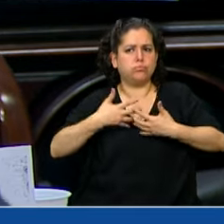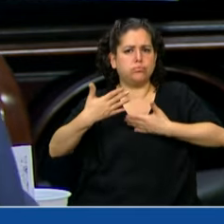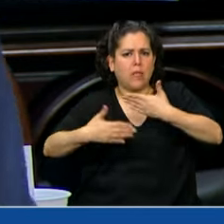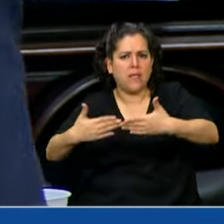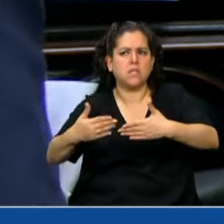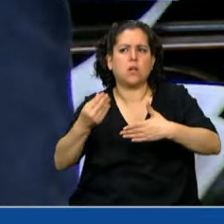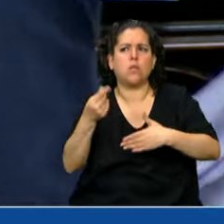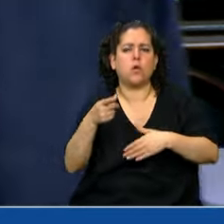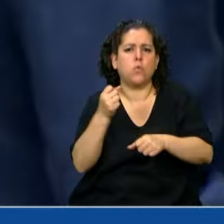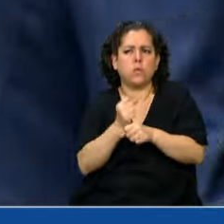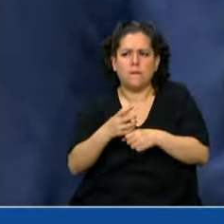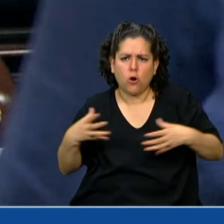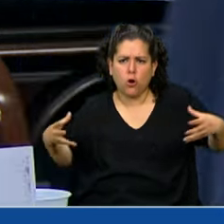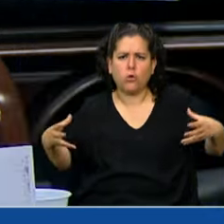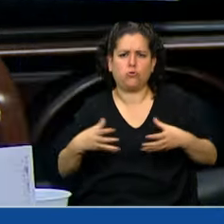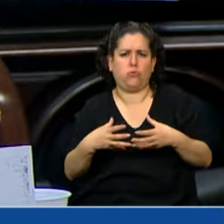un trabajo